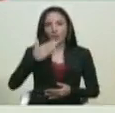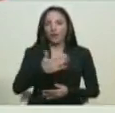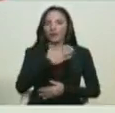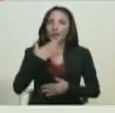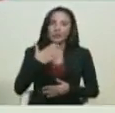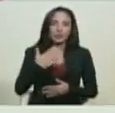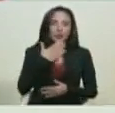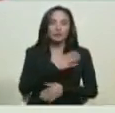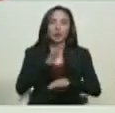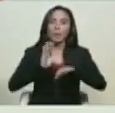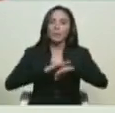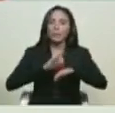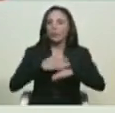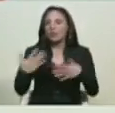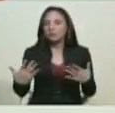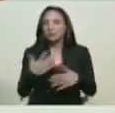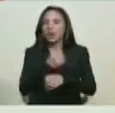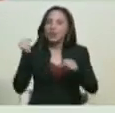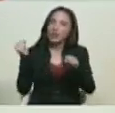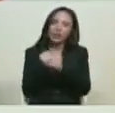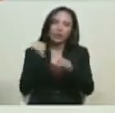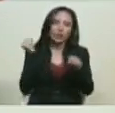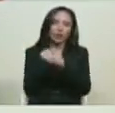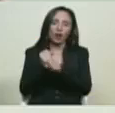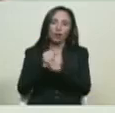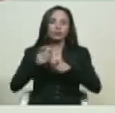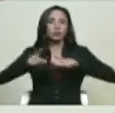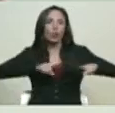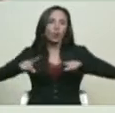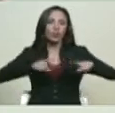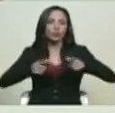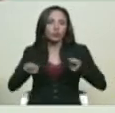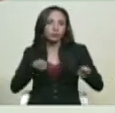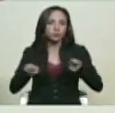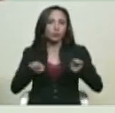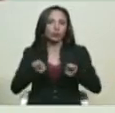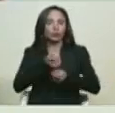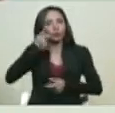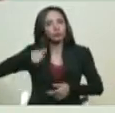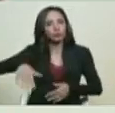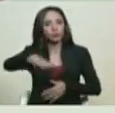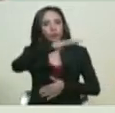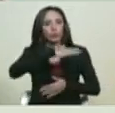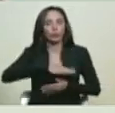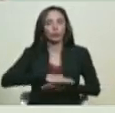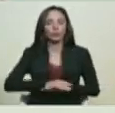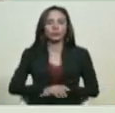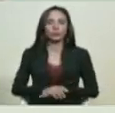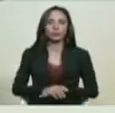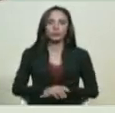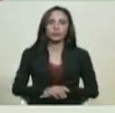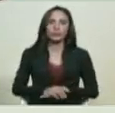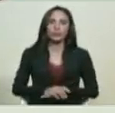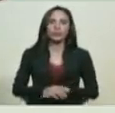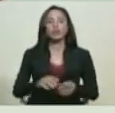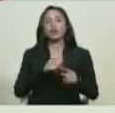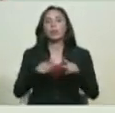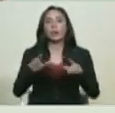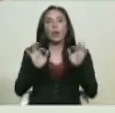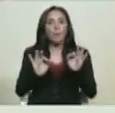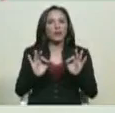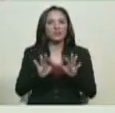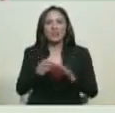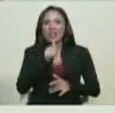trabajado arduamente con una gran coordinación, pero especialmente, como lo hemos